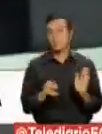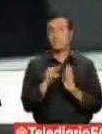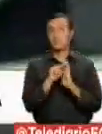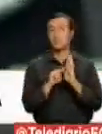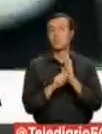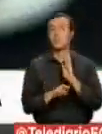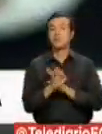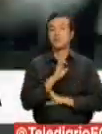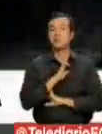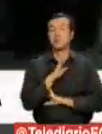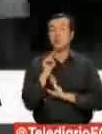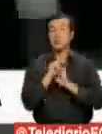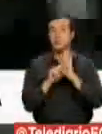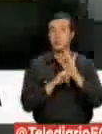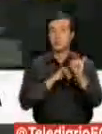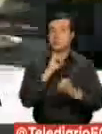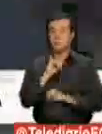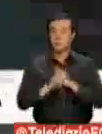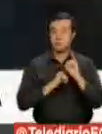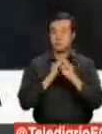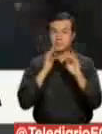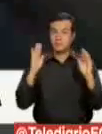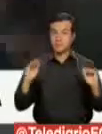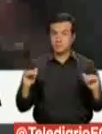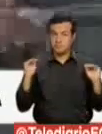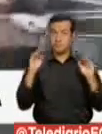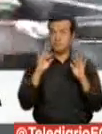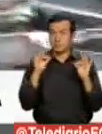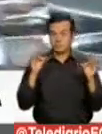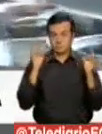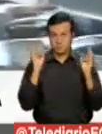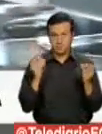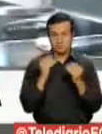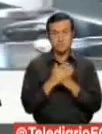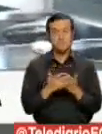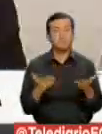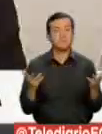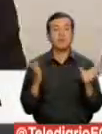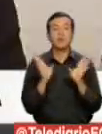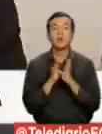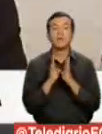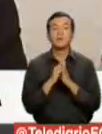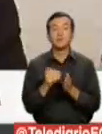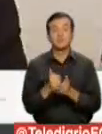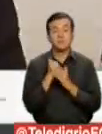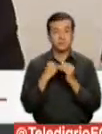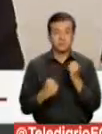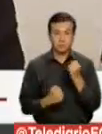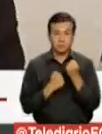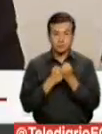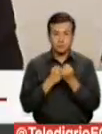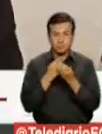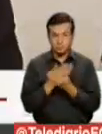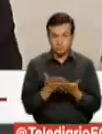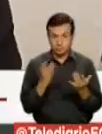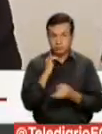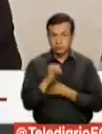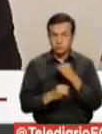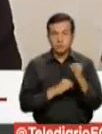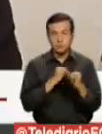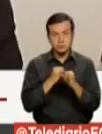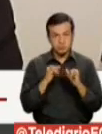técnicas y altos estándares internacionales de sanidad y calidad. Este tipo de eventos nos ayudan a potenciar a nivel